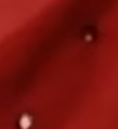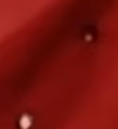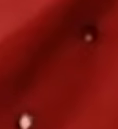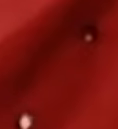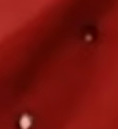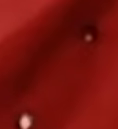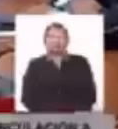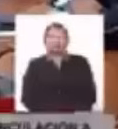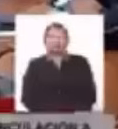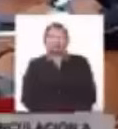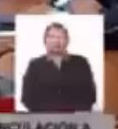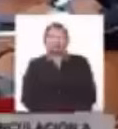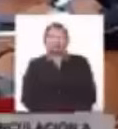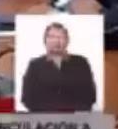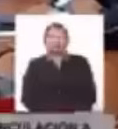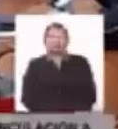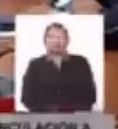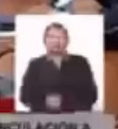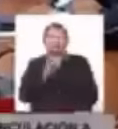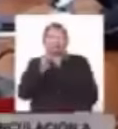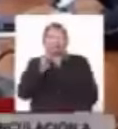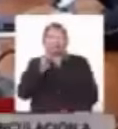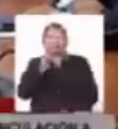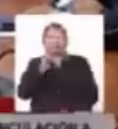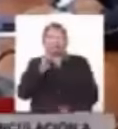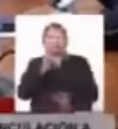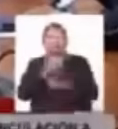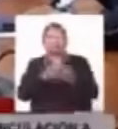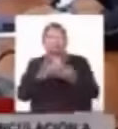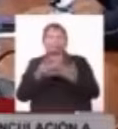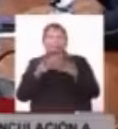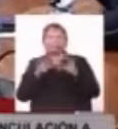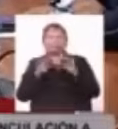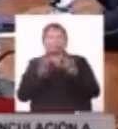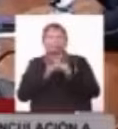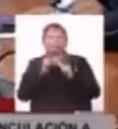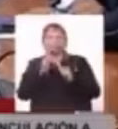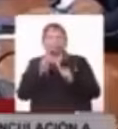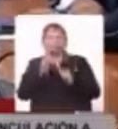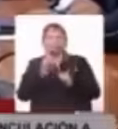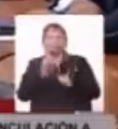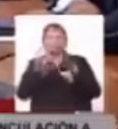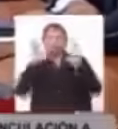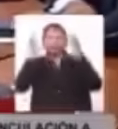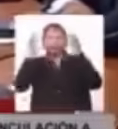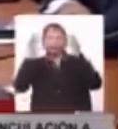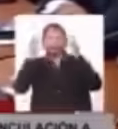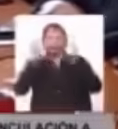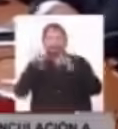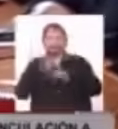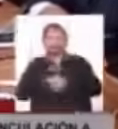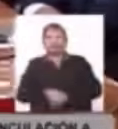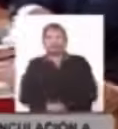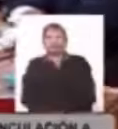esto, por favor. No por respondemos favor, emplazamientos, ¿eh? Es distinto, no confunda. Segundo